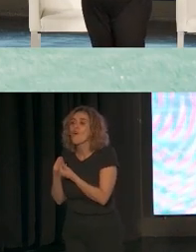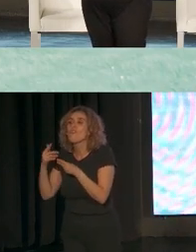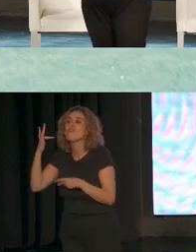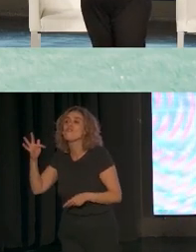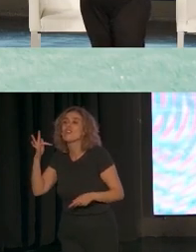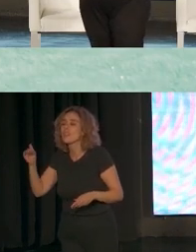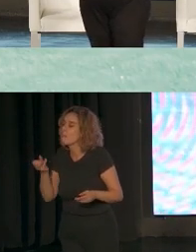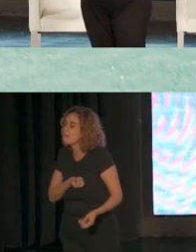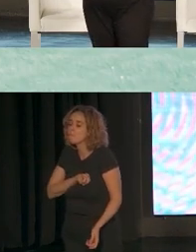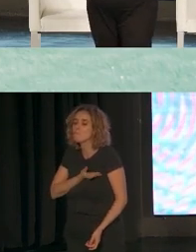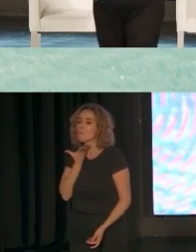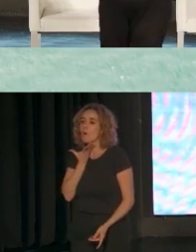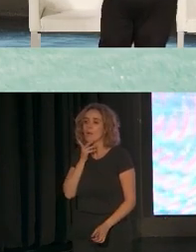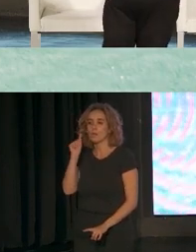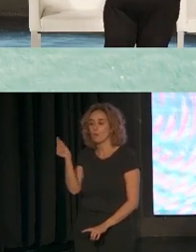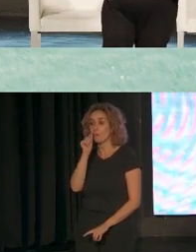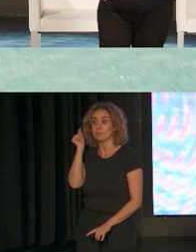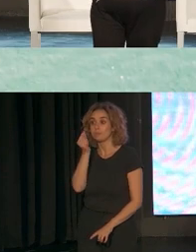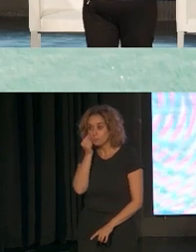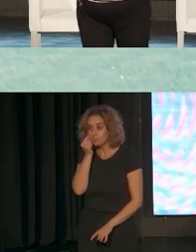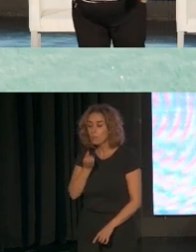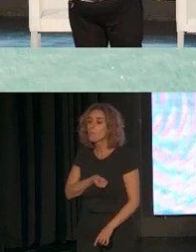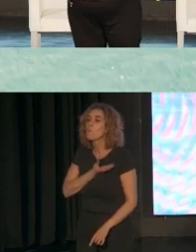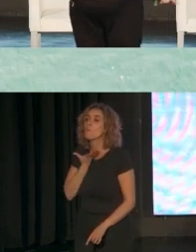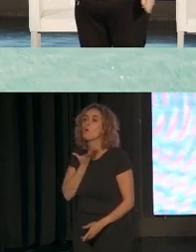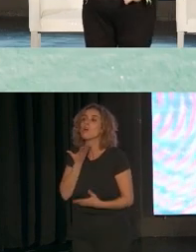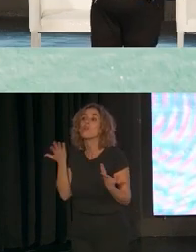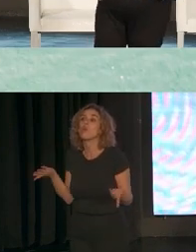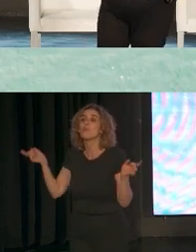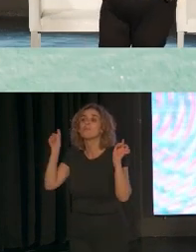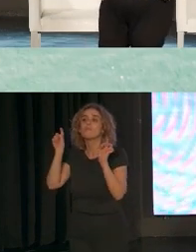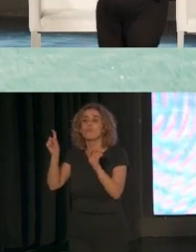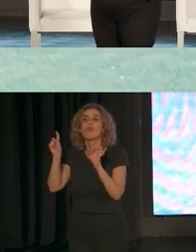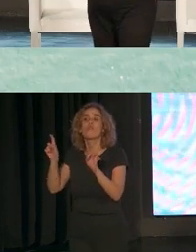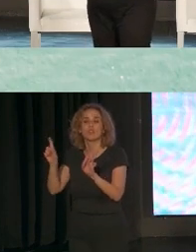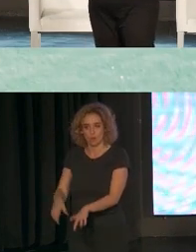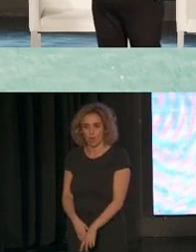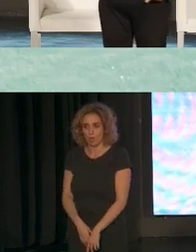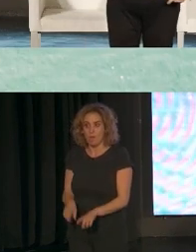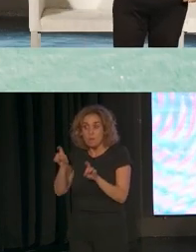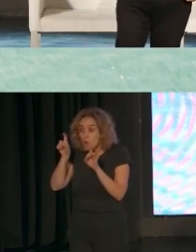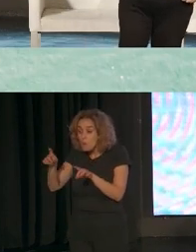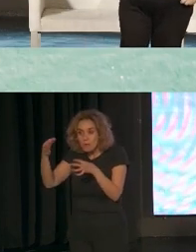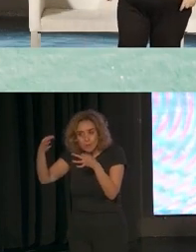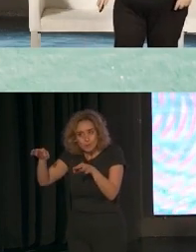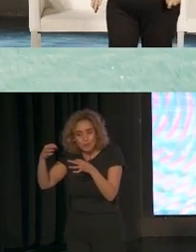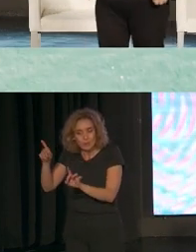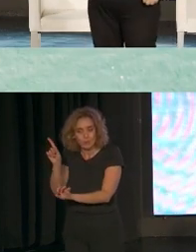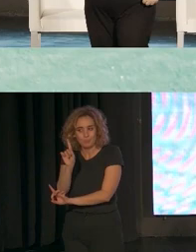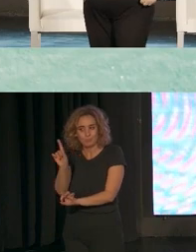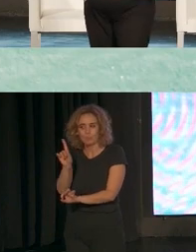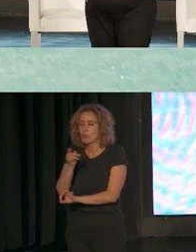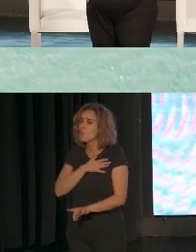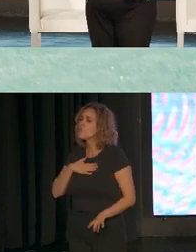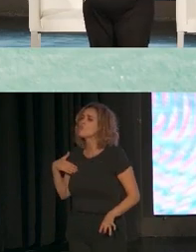descubrí mi vocación y cuál era esa vocación ser profesora pero no una profesora cualquiera yo